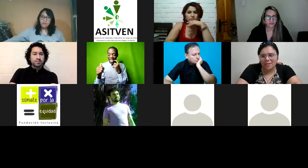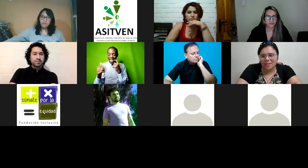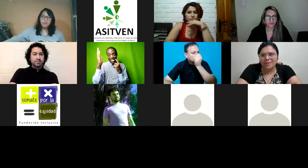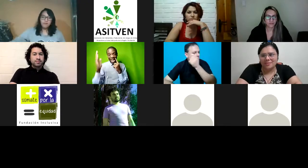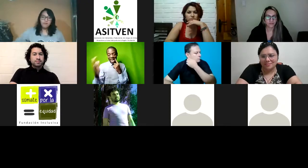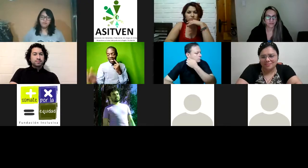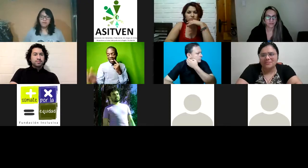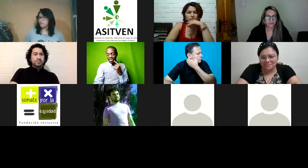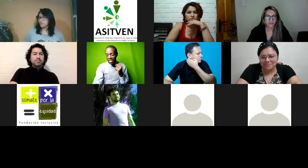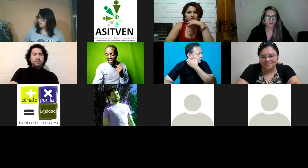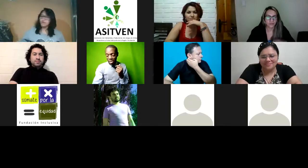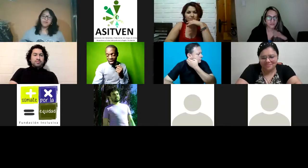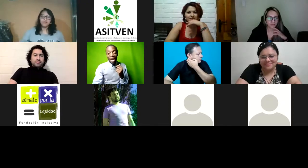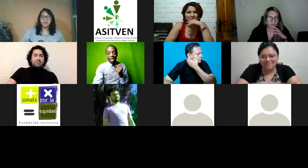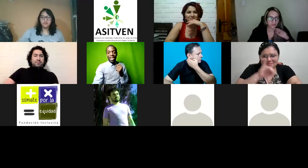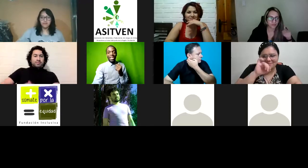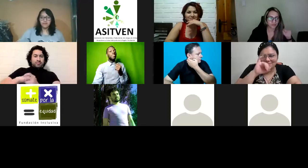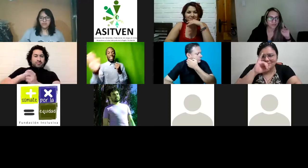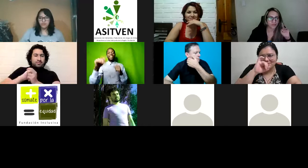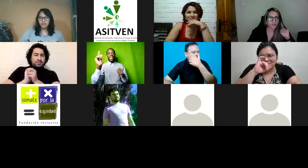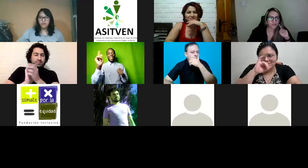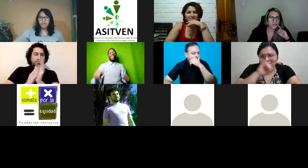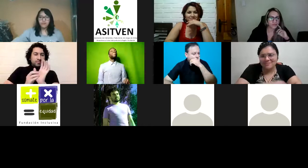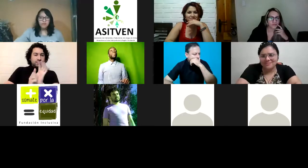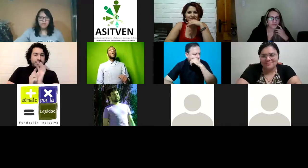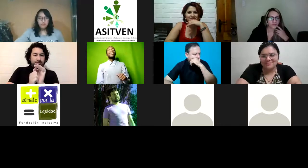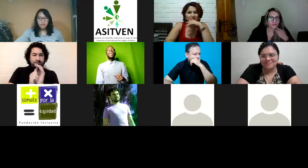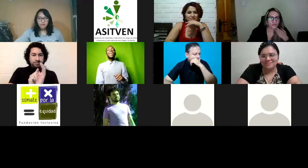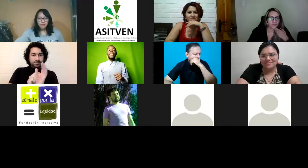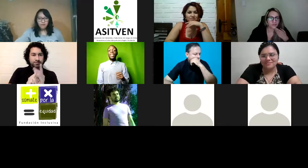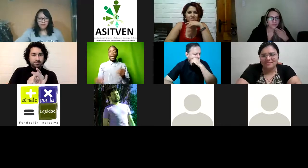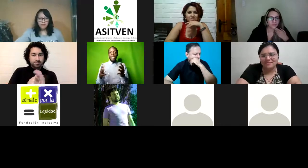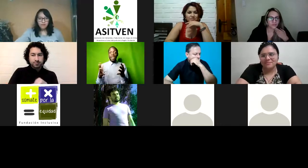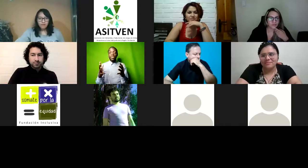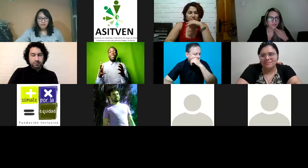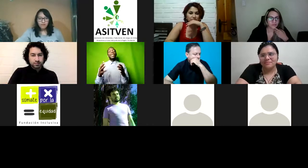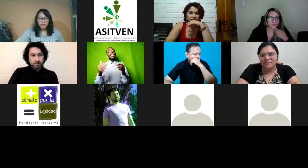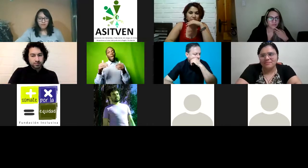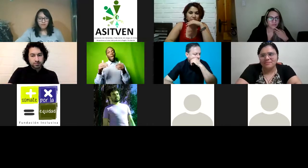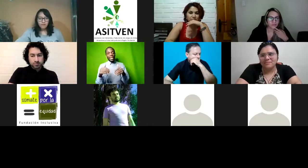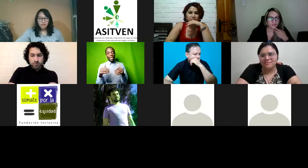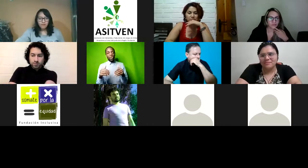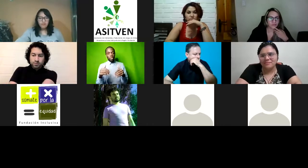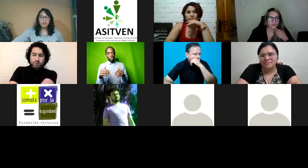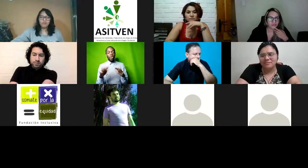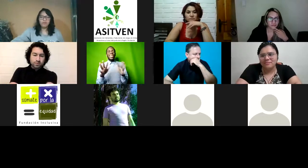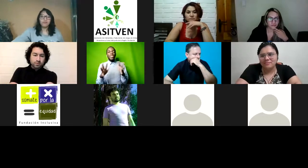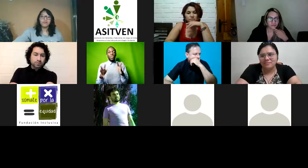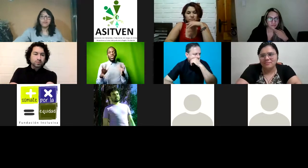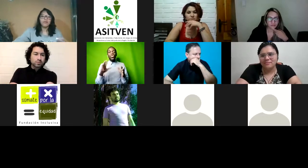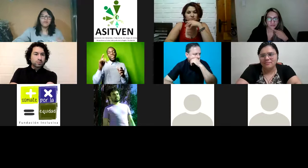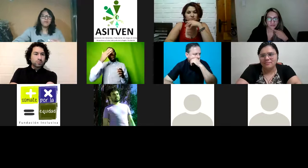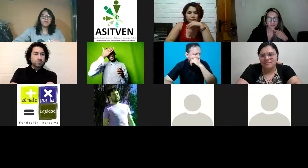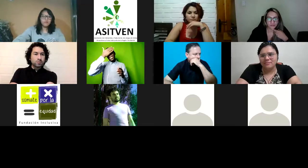sí, danesa. Sí, Dinamarca hablan danés. Sí, danesa. Y así. Igual, en cierto modo, aunque aquí